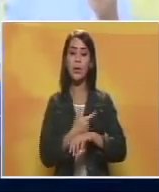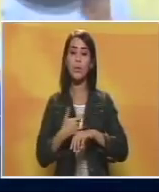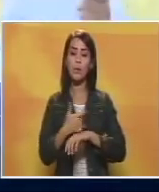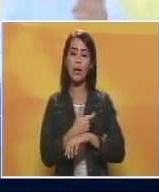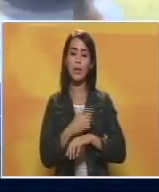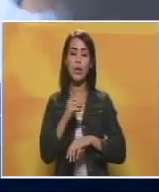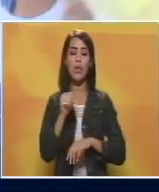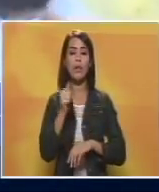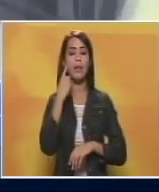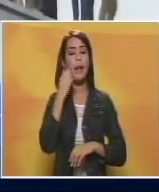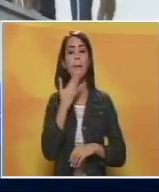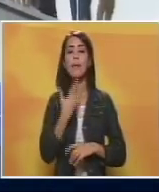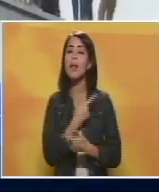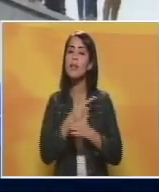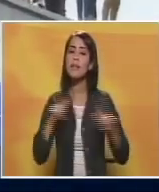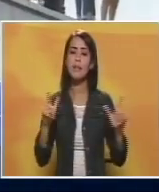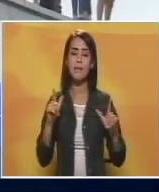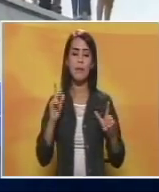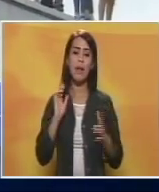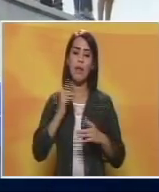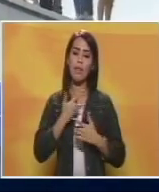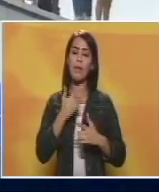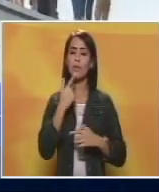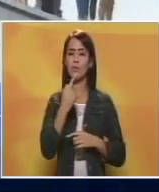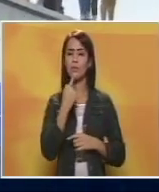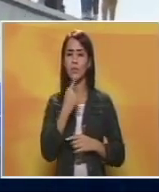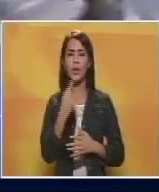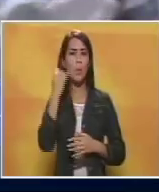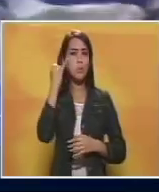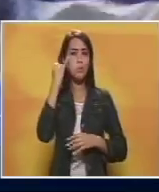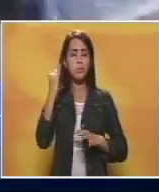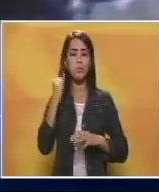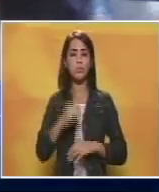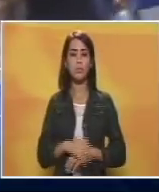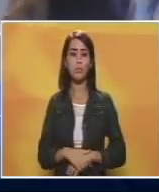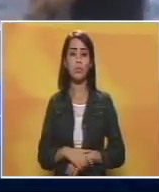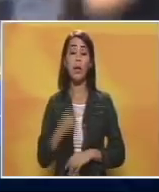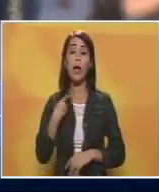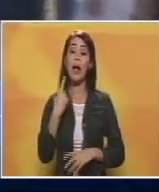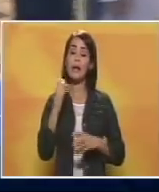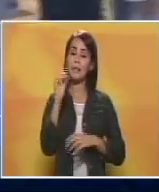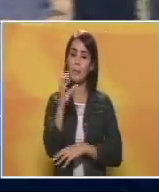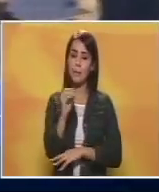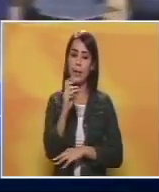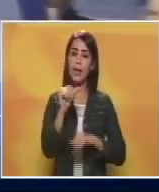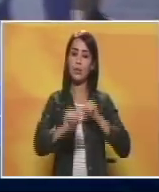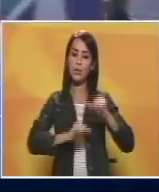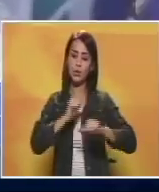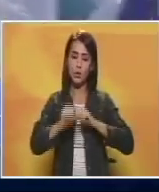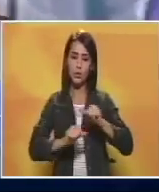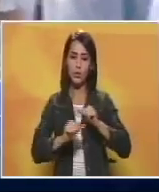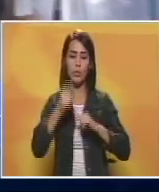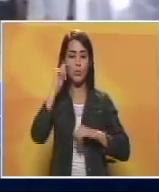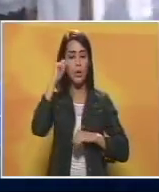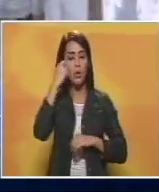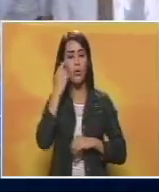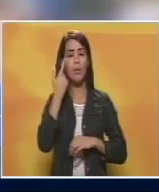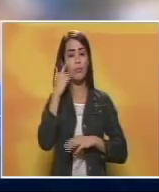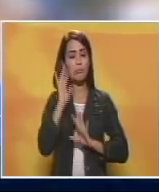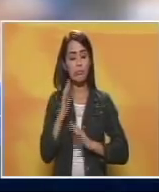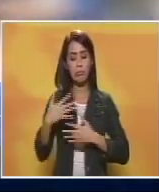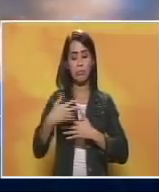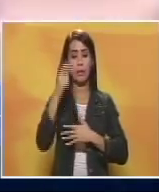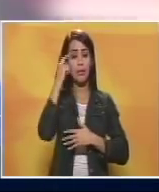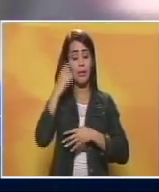Ortega permitir el libre ejercicio de la libertad de expresión, asamblea y asociación, al recordar que se esperan más manifestaciones